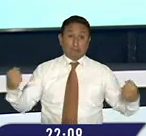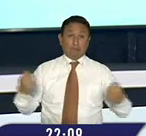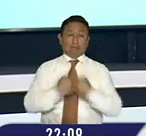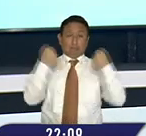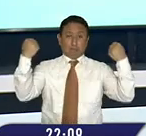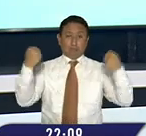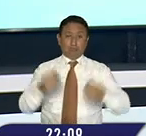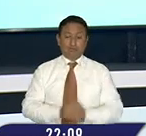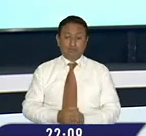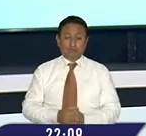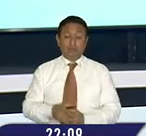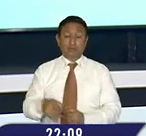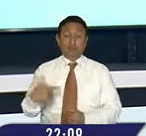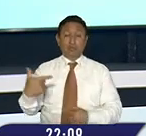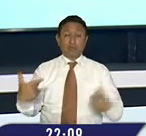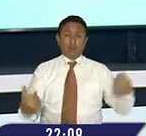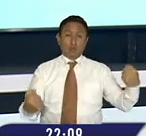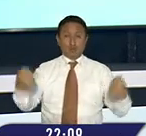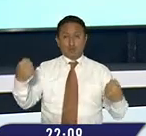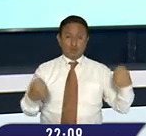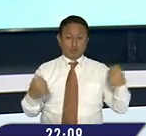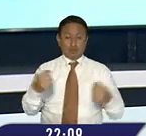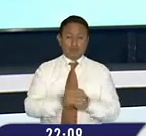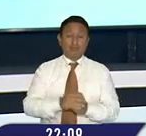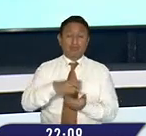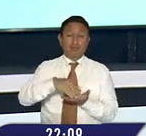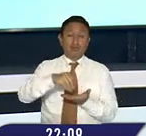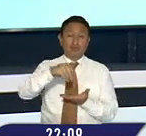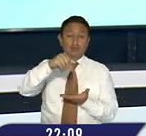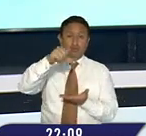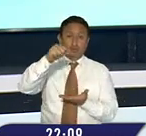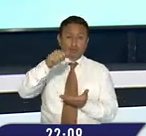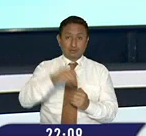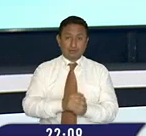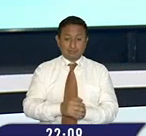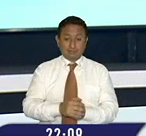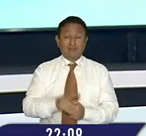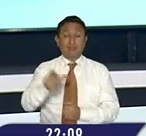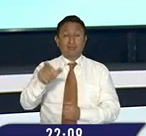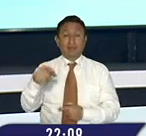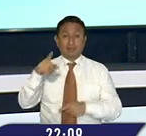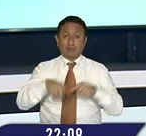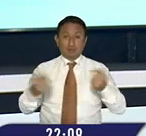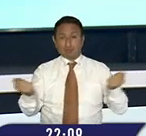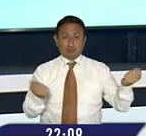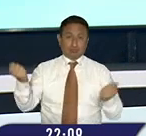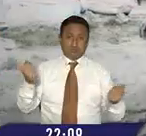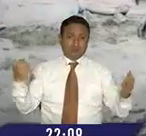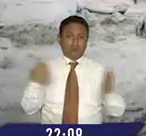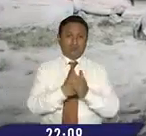tránsito. El pesado automotor transportaba harina. Al parecer, el conductor perdió la pista.